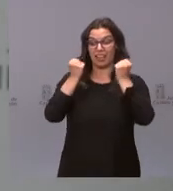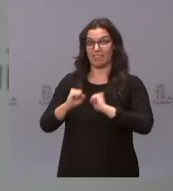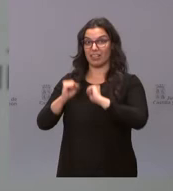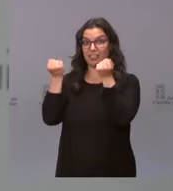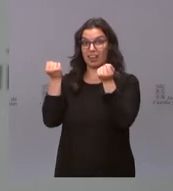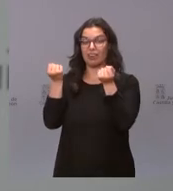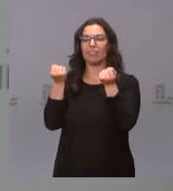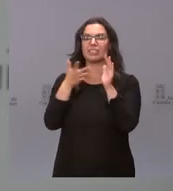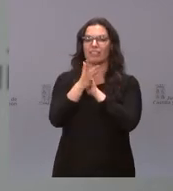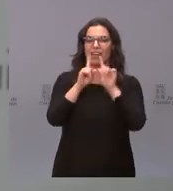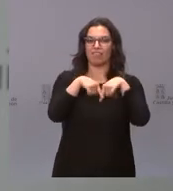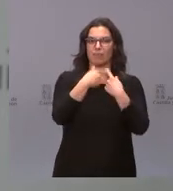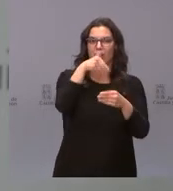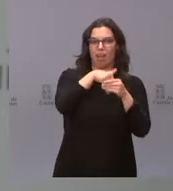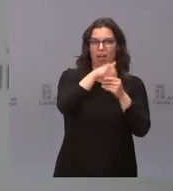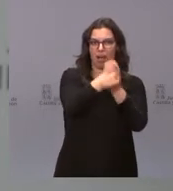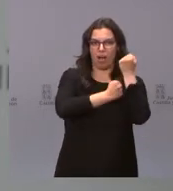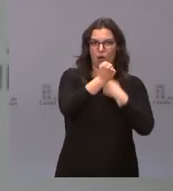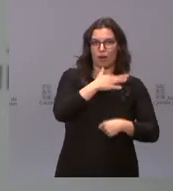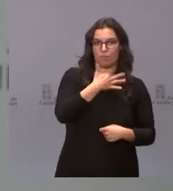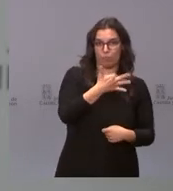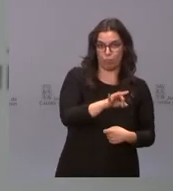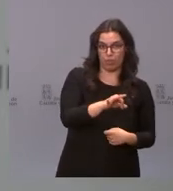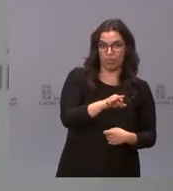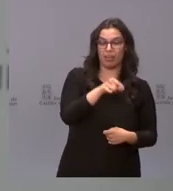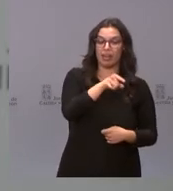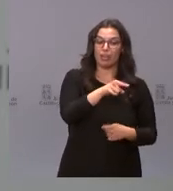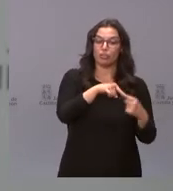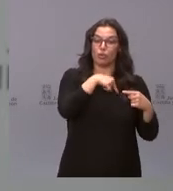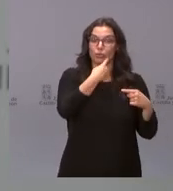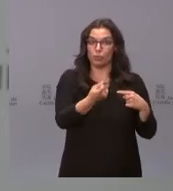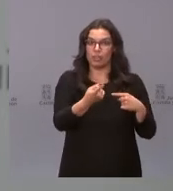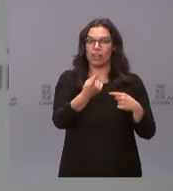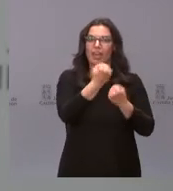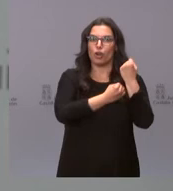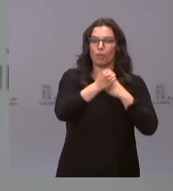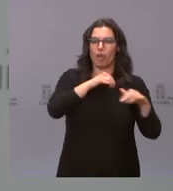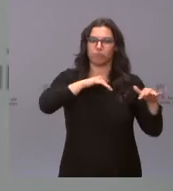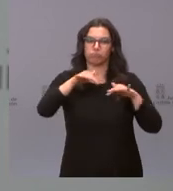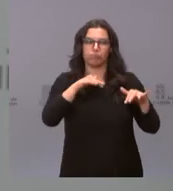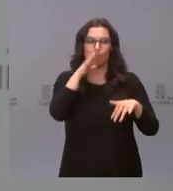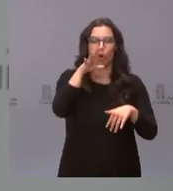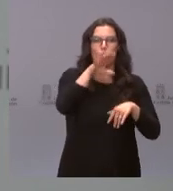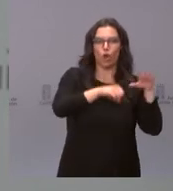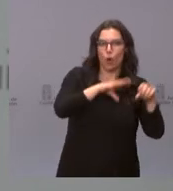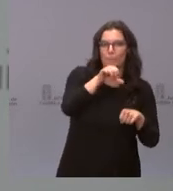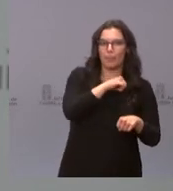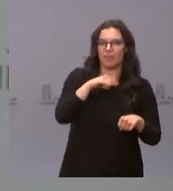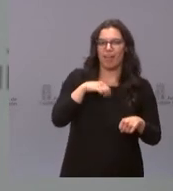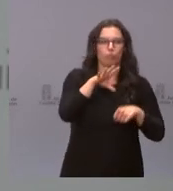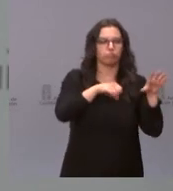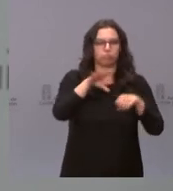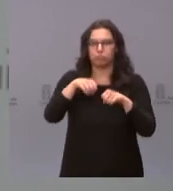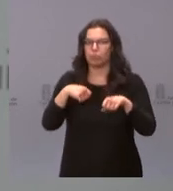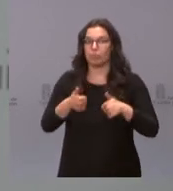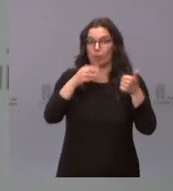ahorro familiar y eso va a permitir la reactivación de la economía mediante el consumo privado y va a permitir